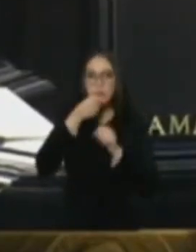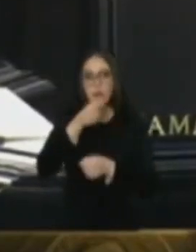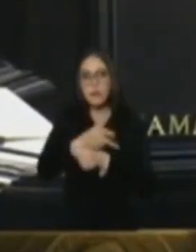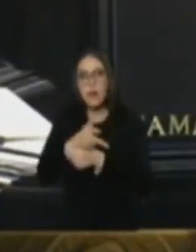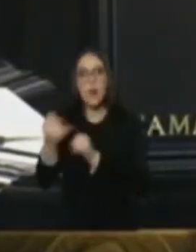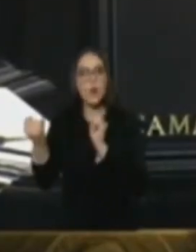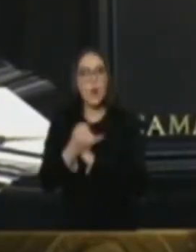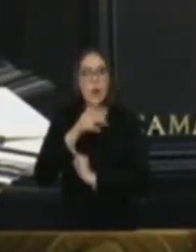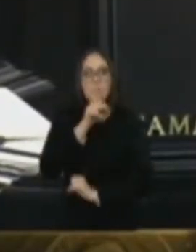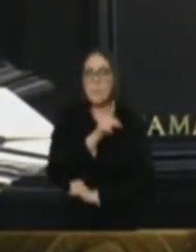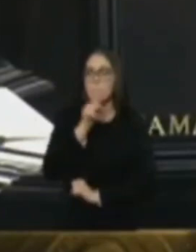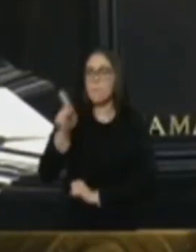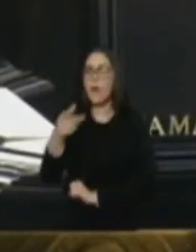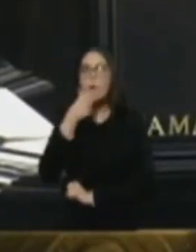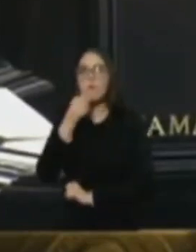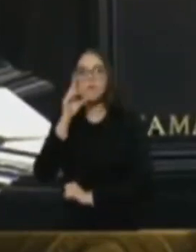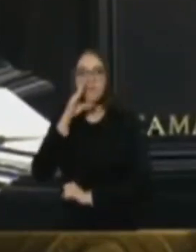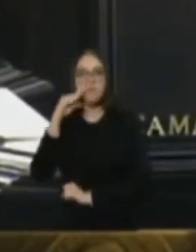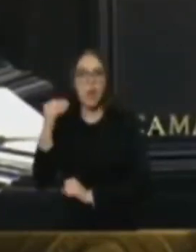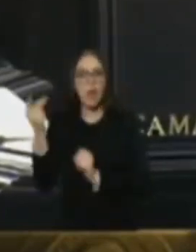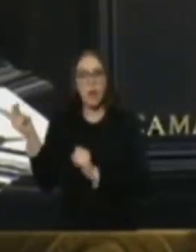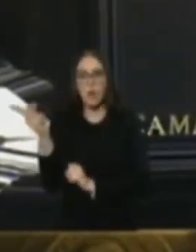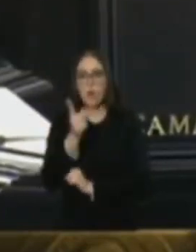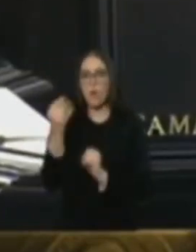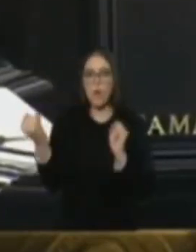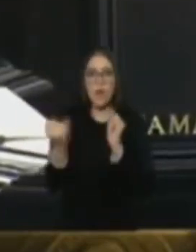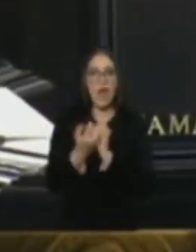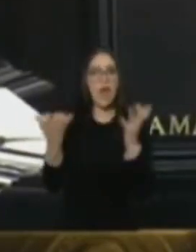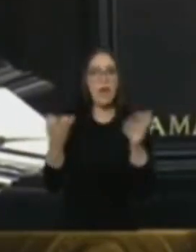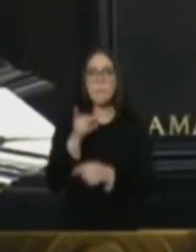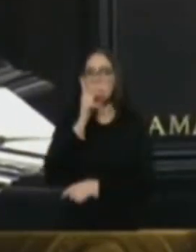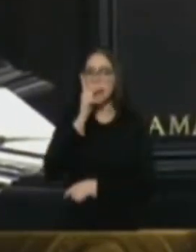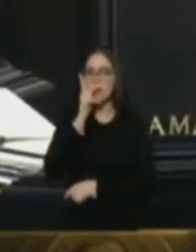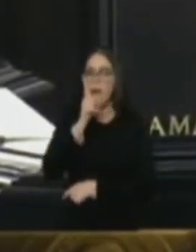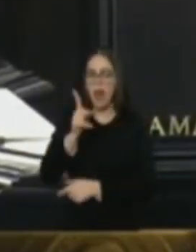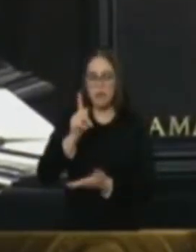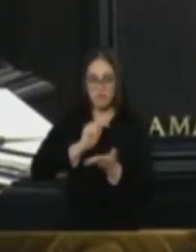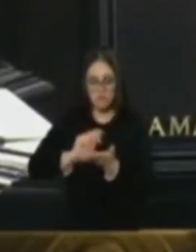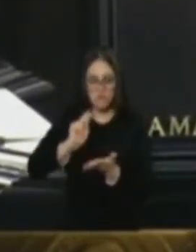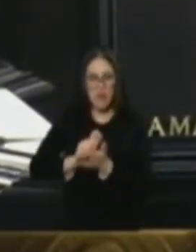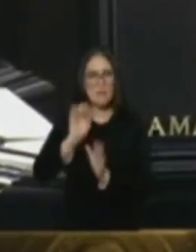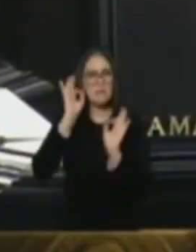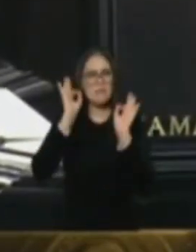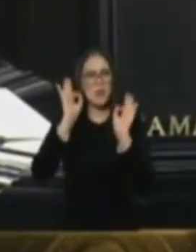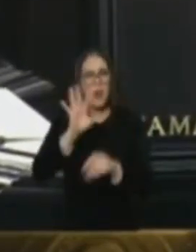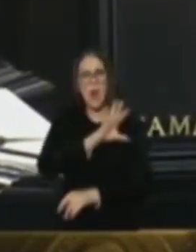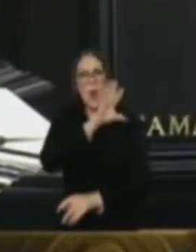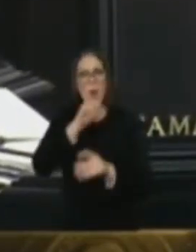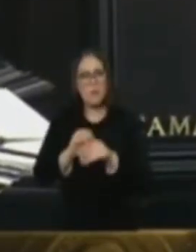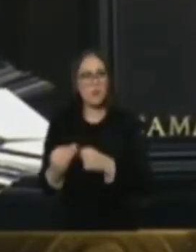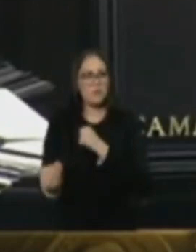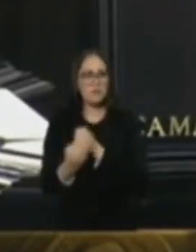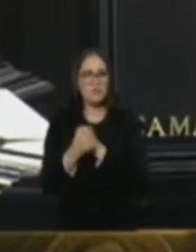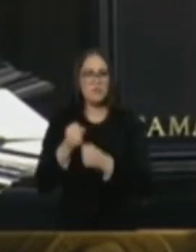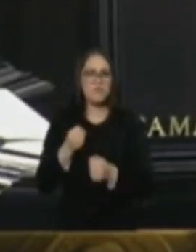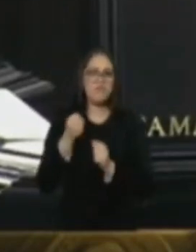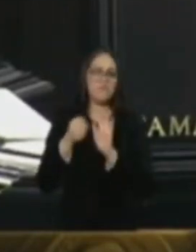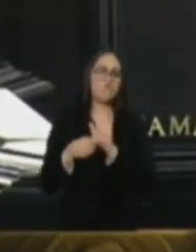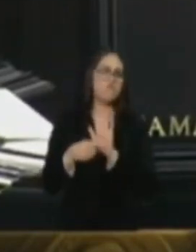Belisario Domínguez, lograron hacer del poder de las palabras su mejor arma. Desde su creación